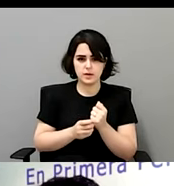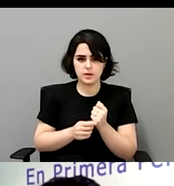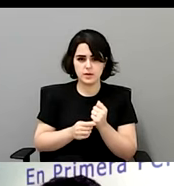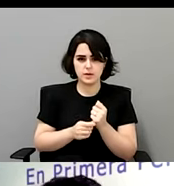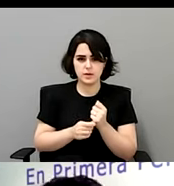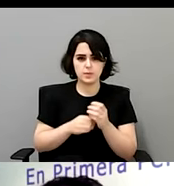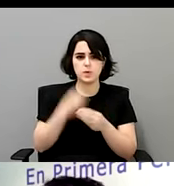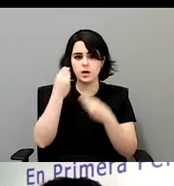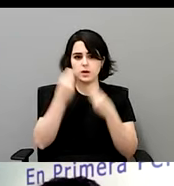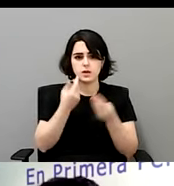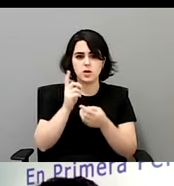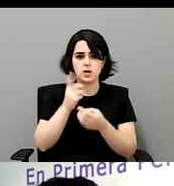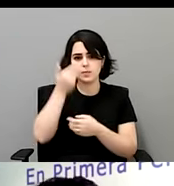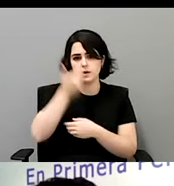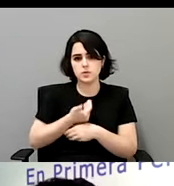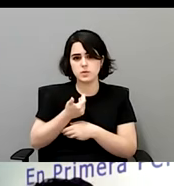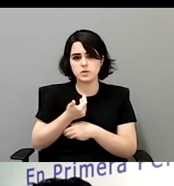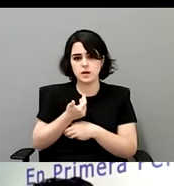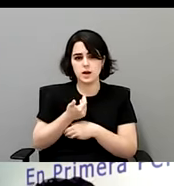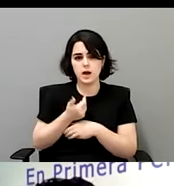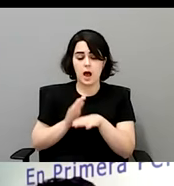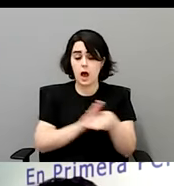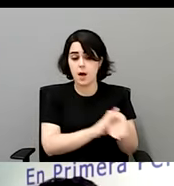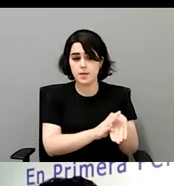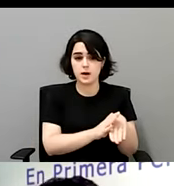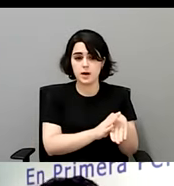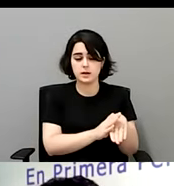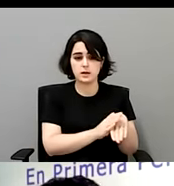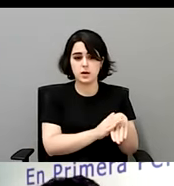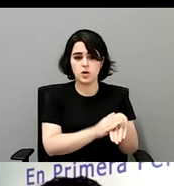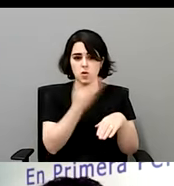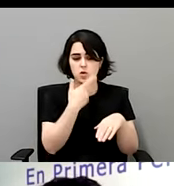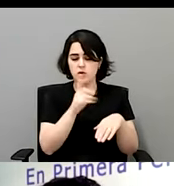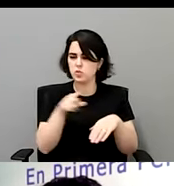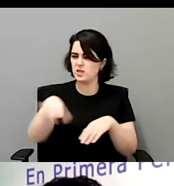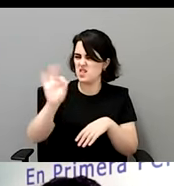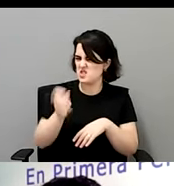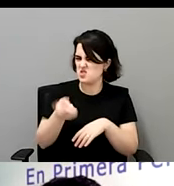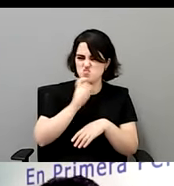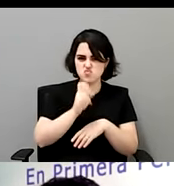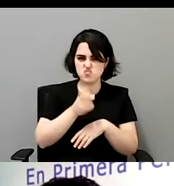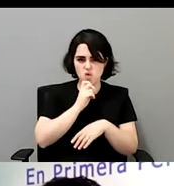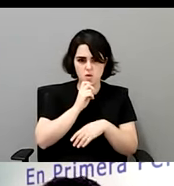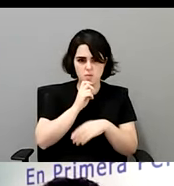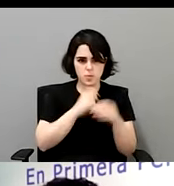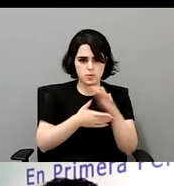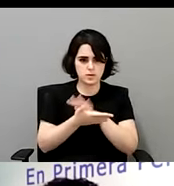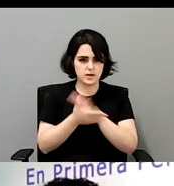dicen cuando conoces es cómo tú vas a tomar decisiones, ¿no? que esos ocho.